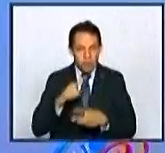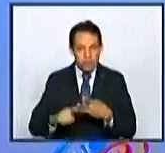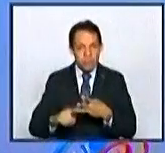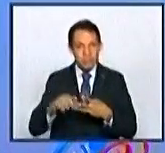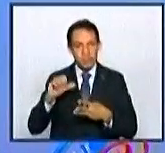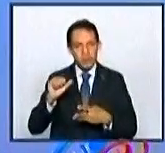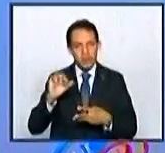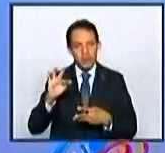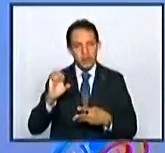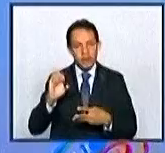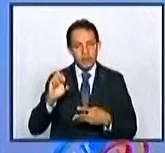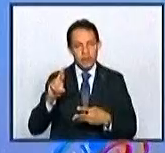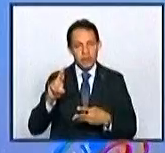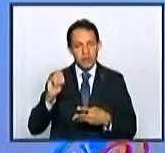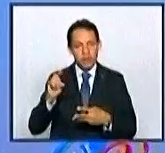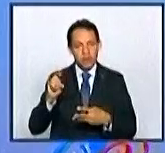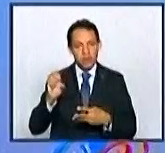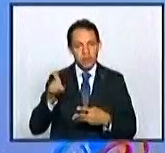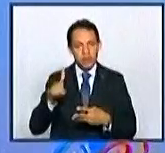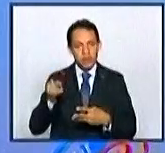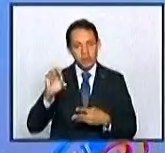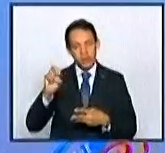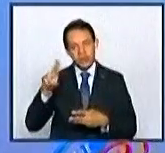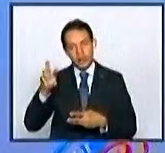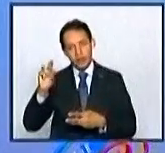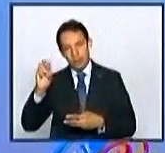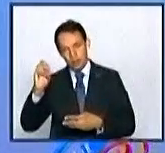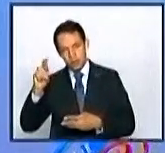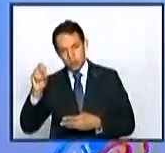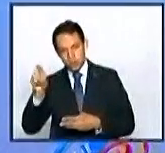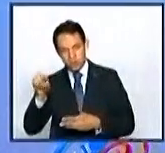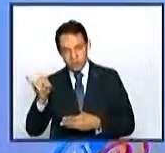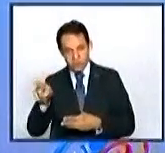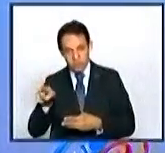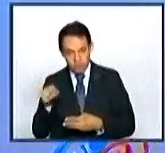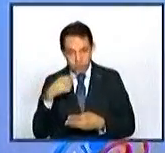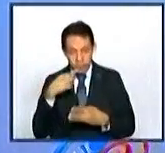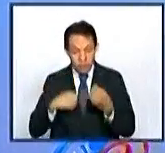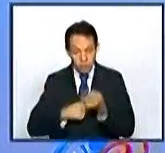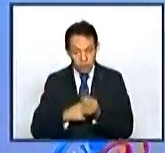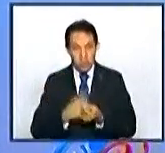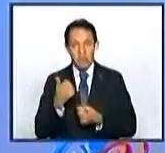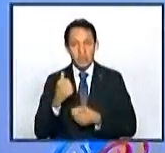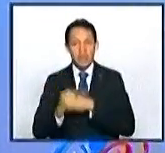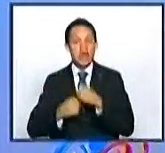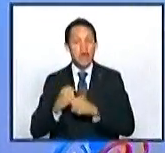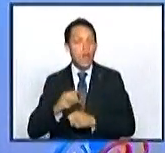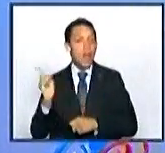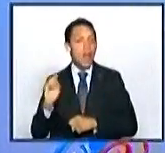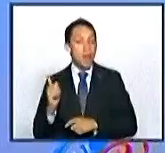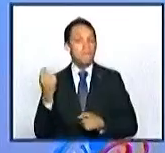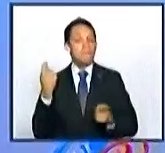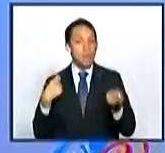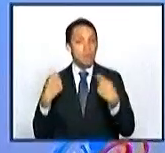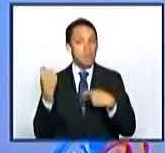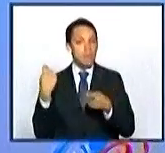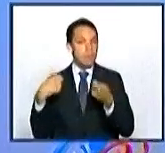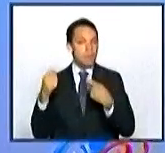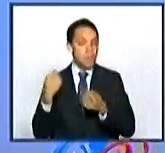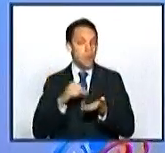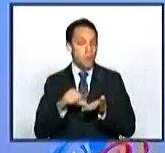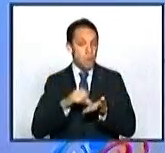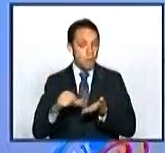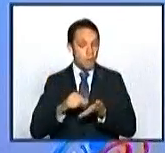ateroesclerosis. Basulati, un producto en el mercado más de 10 años, ahora en tiendas naturistas, y un gran